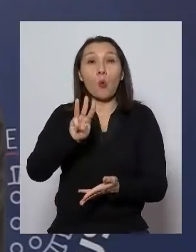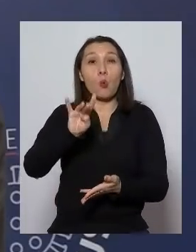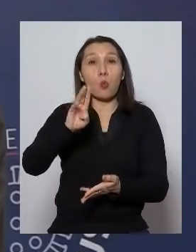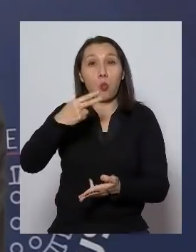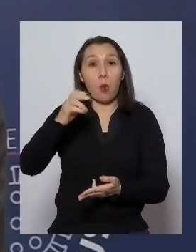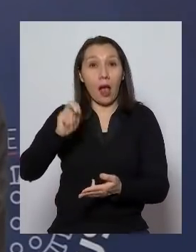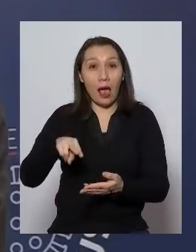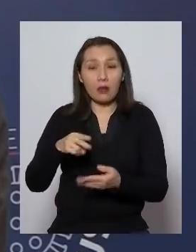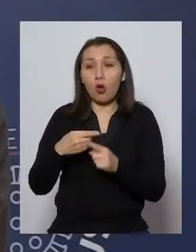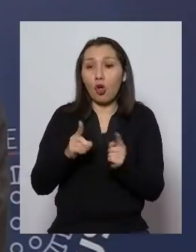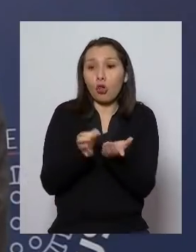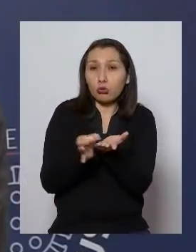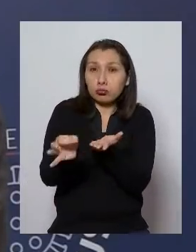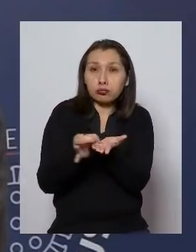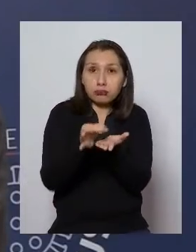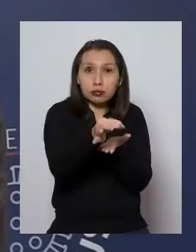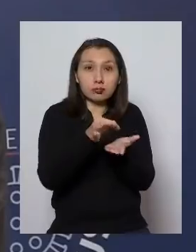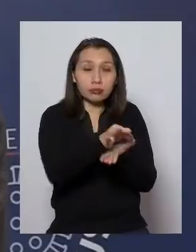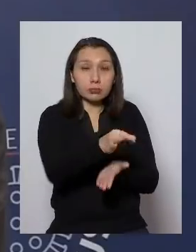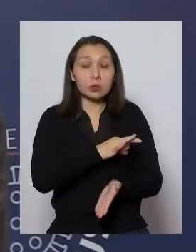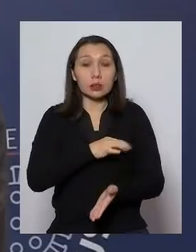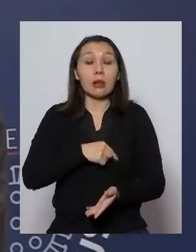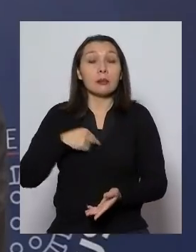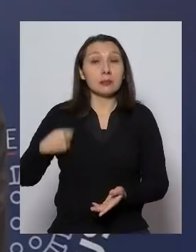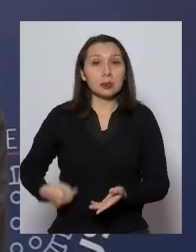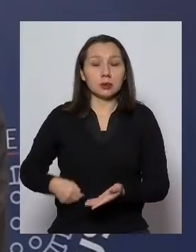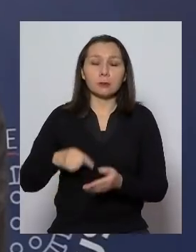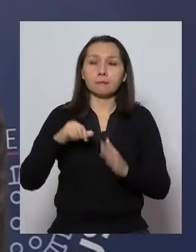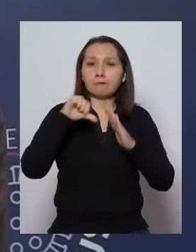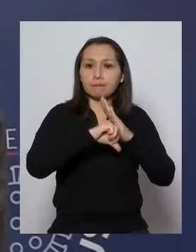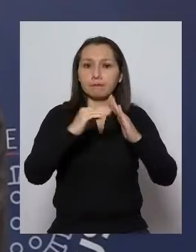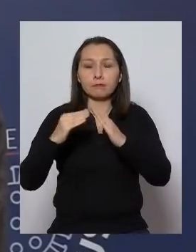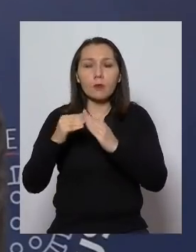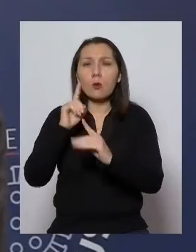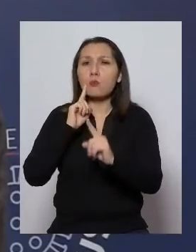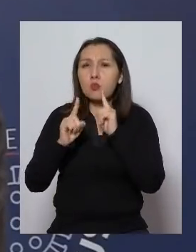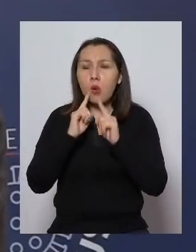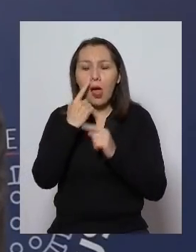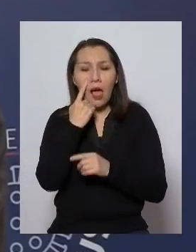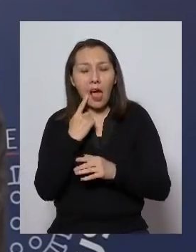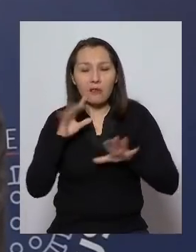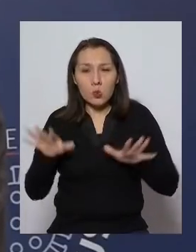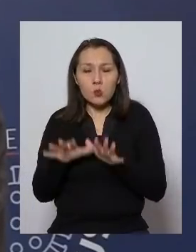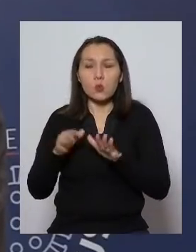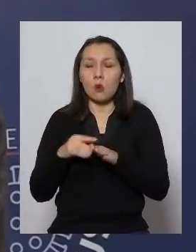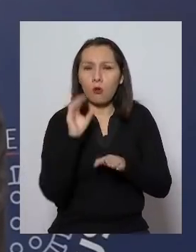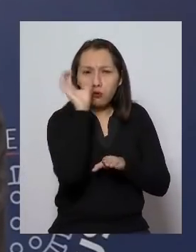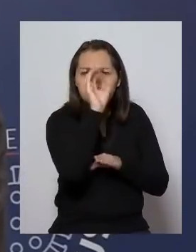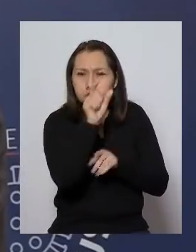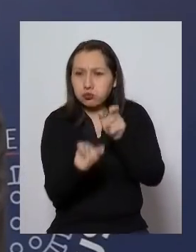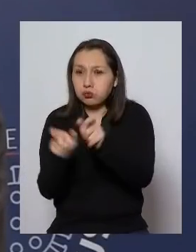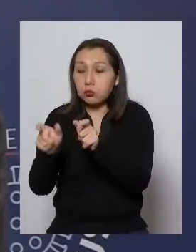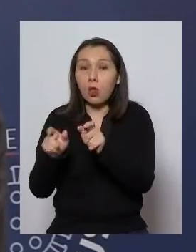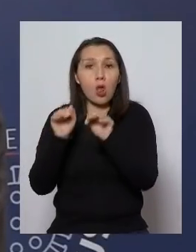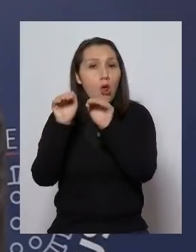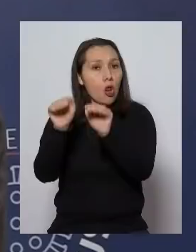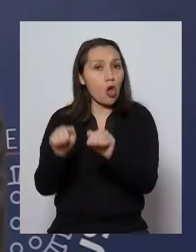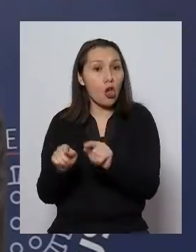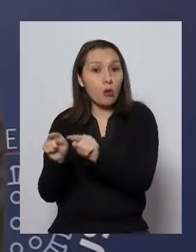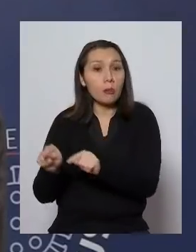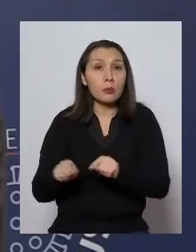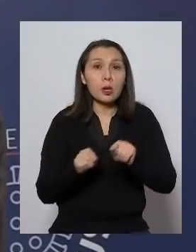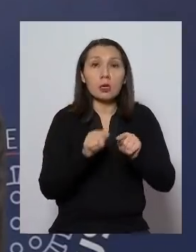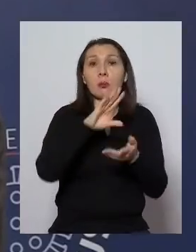otras ciudades y provincias en cuarentenas y en testeo muy intensivo, y está pasando lo mismo